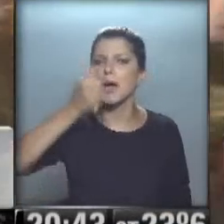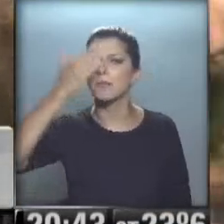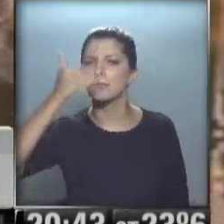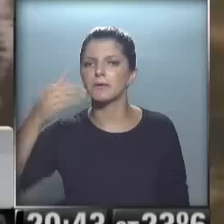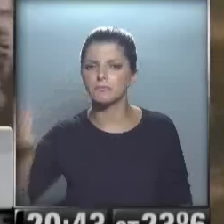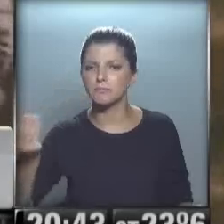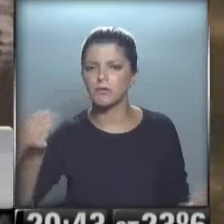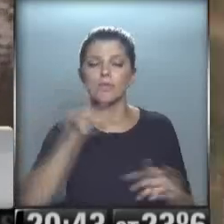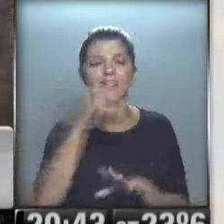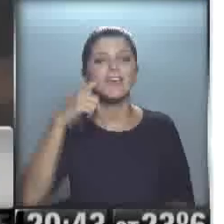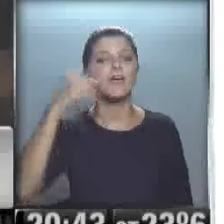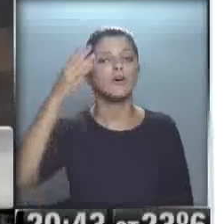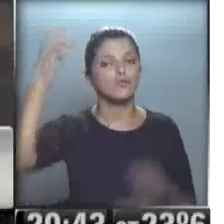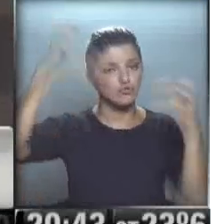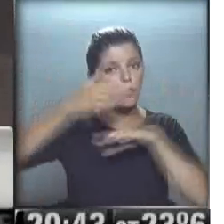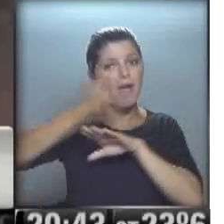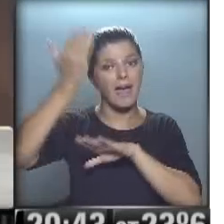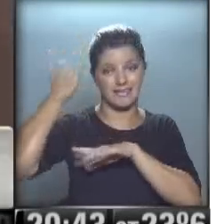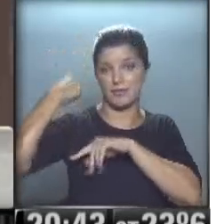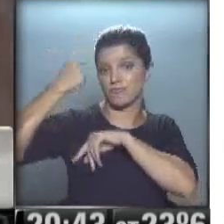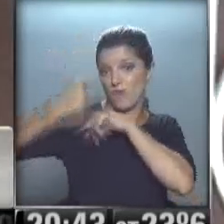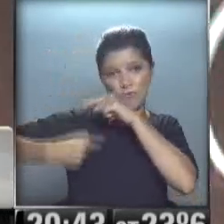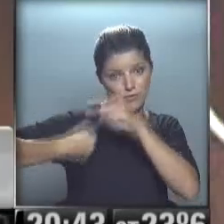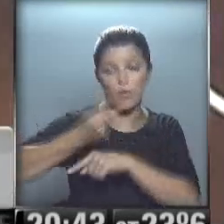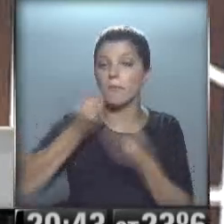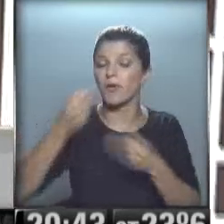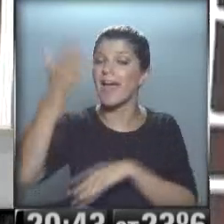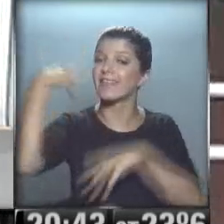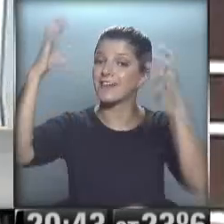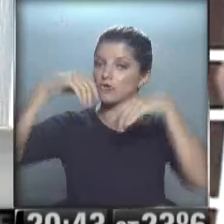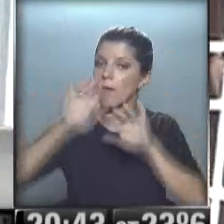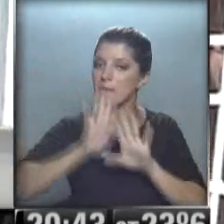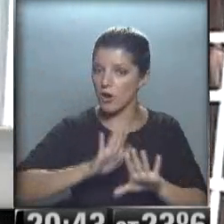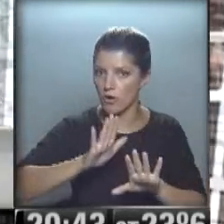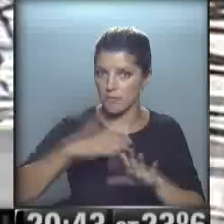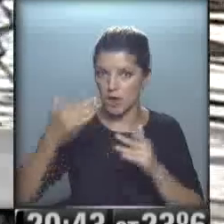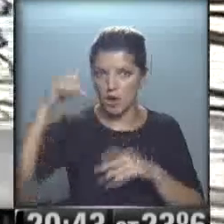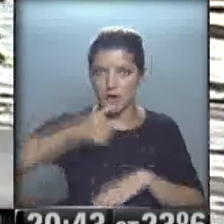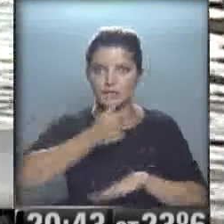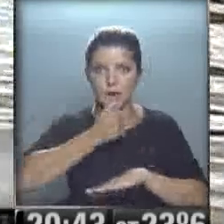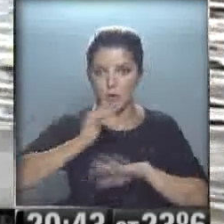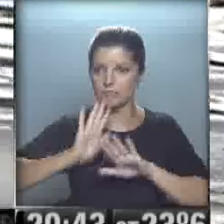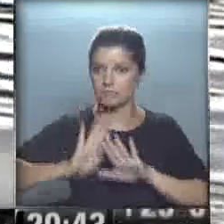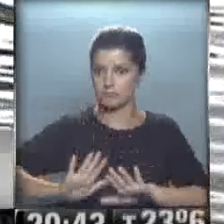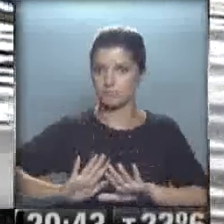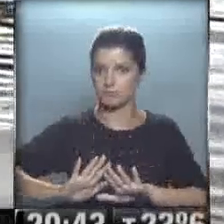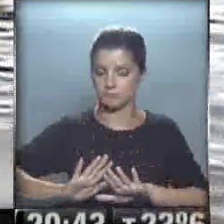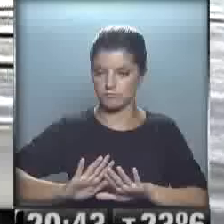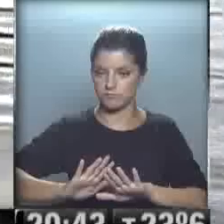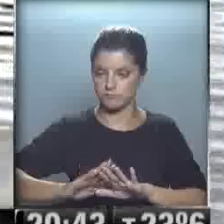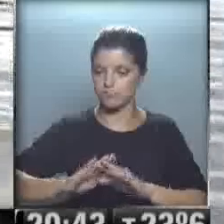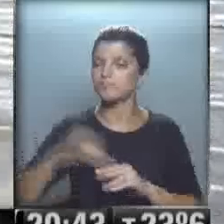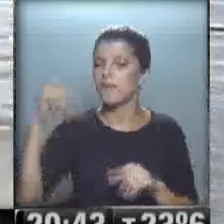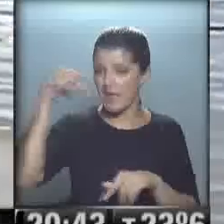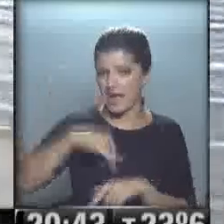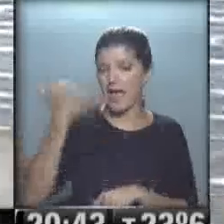otra lluvia. Y desde entonces sigue. Pero la otra lluvia paró y se fue. Pero ahora resulta que el agua no corre. Tenemos, ahí tienen